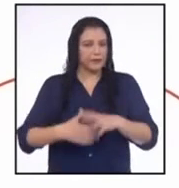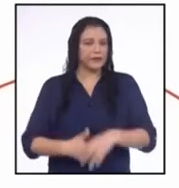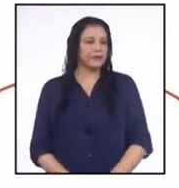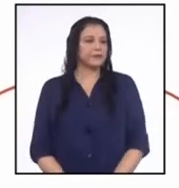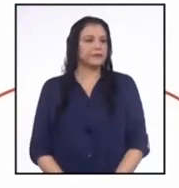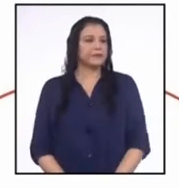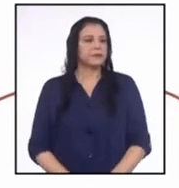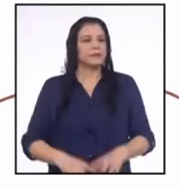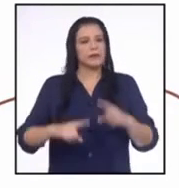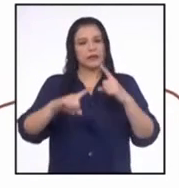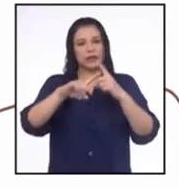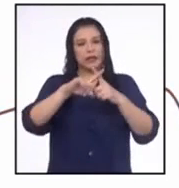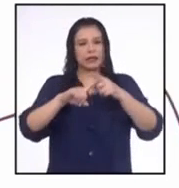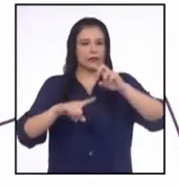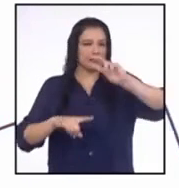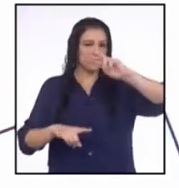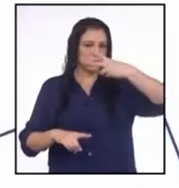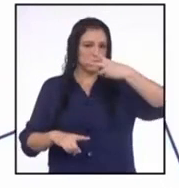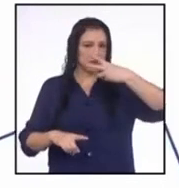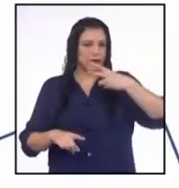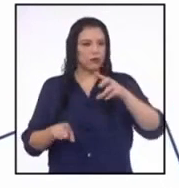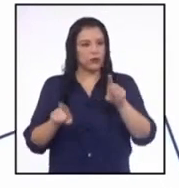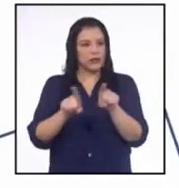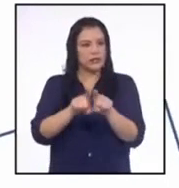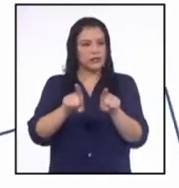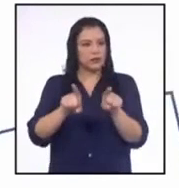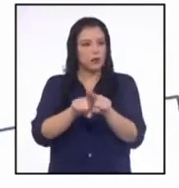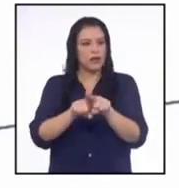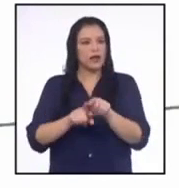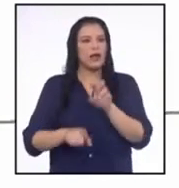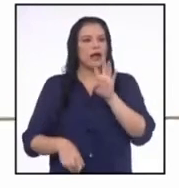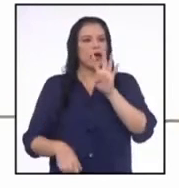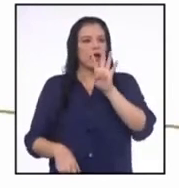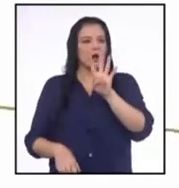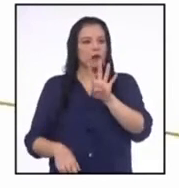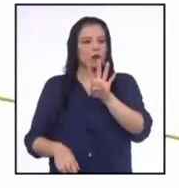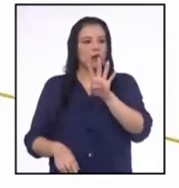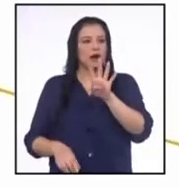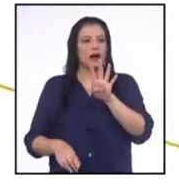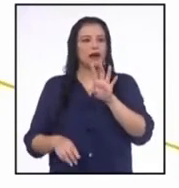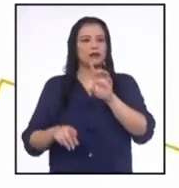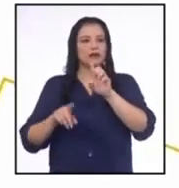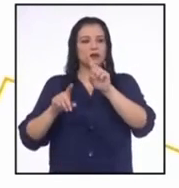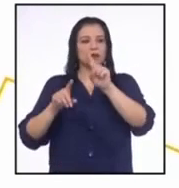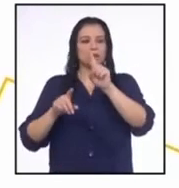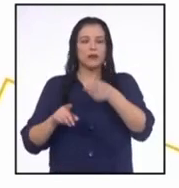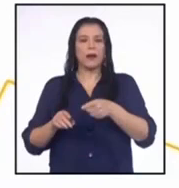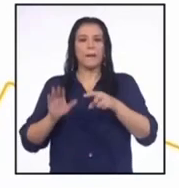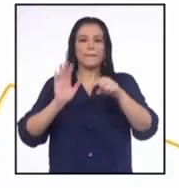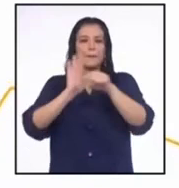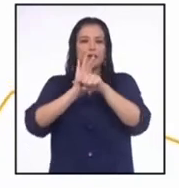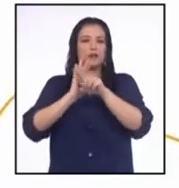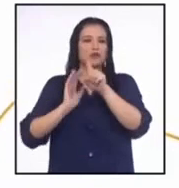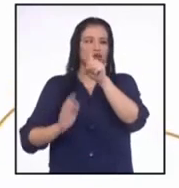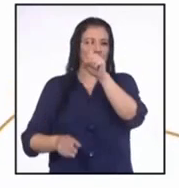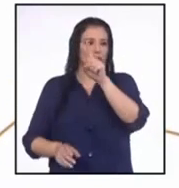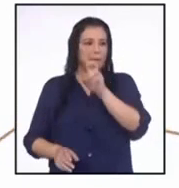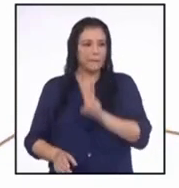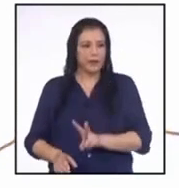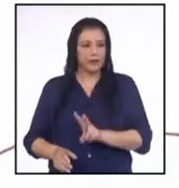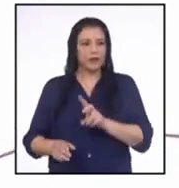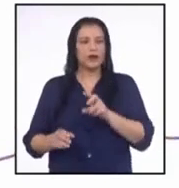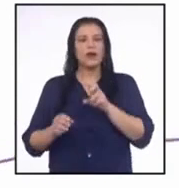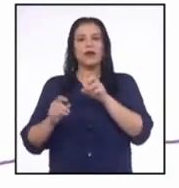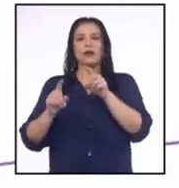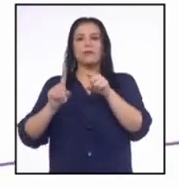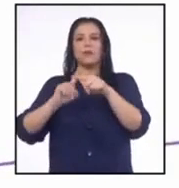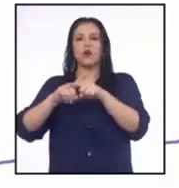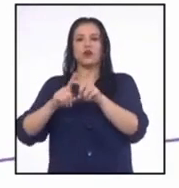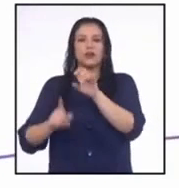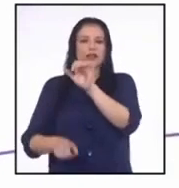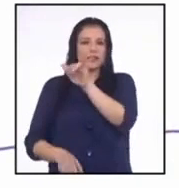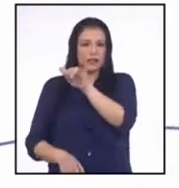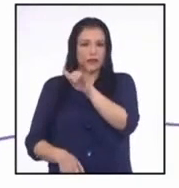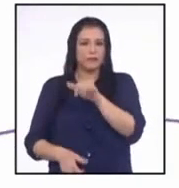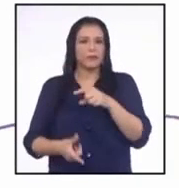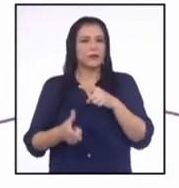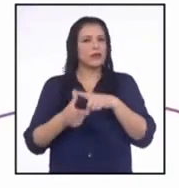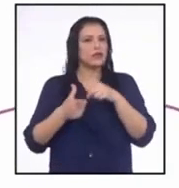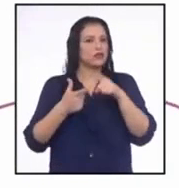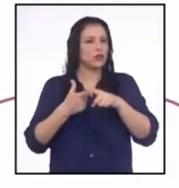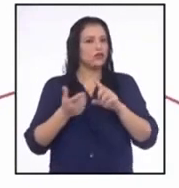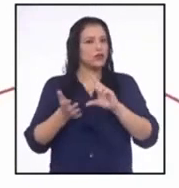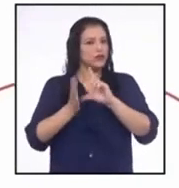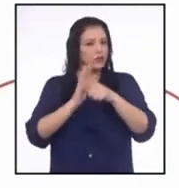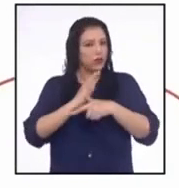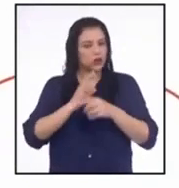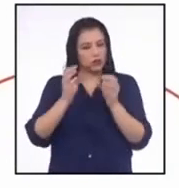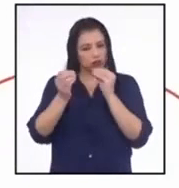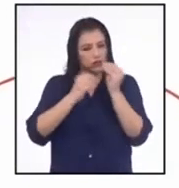Reemplazamos. X elevado al cuadrado es igual a 4 multiplicado por menos 1/2 multiplicado por y. Entonces,